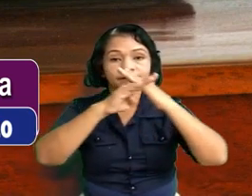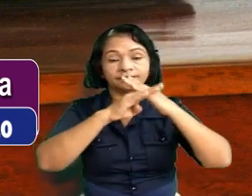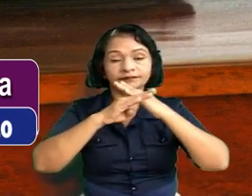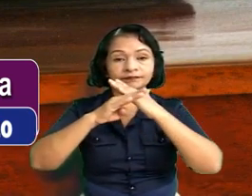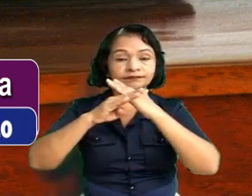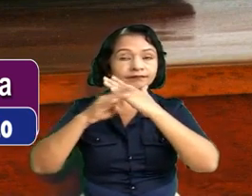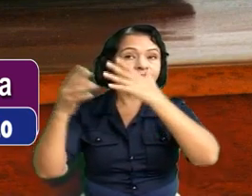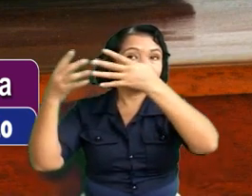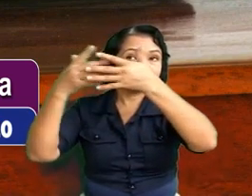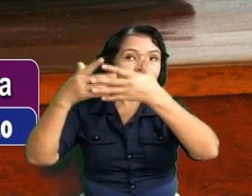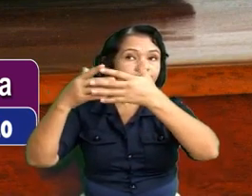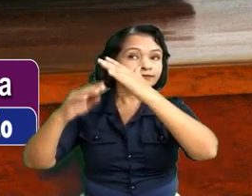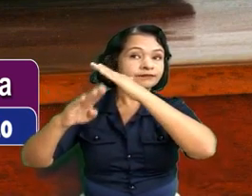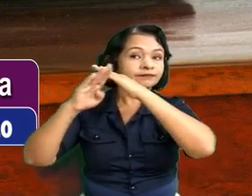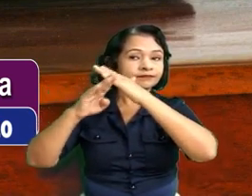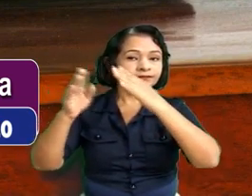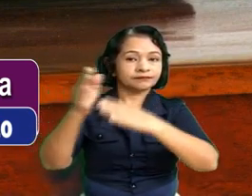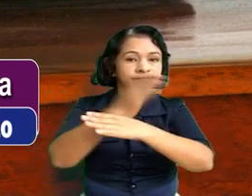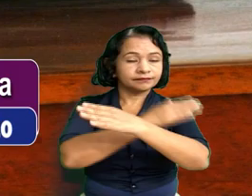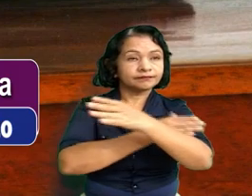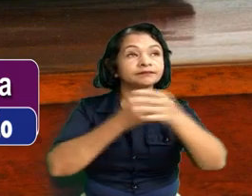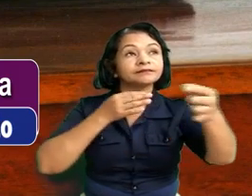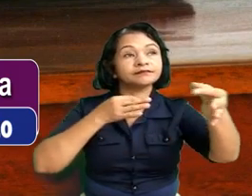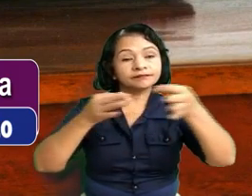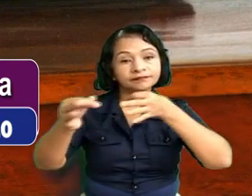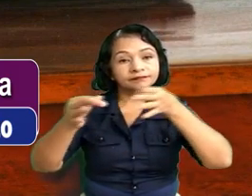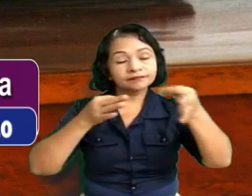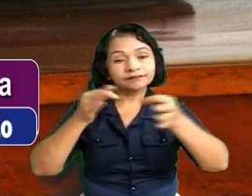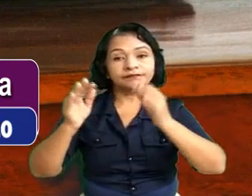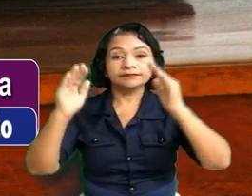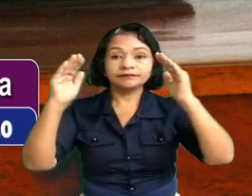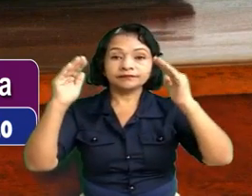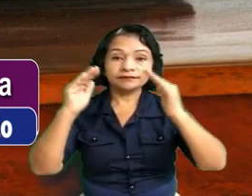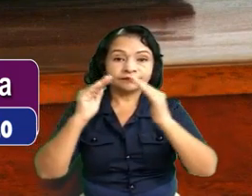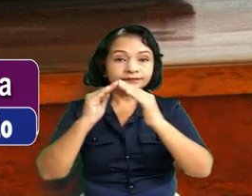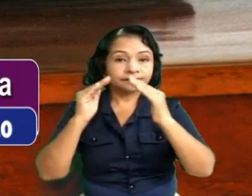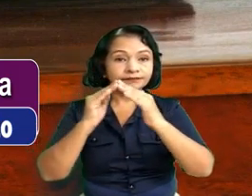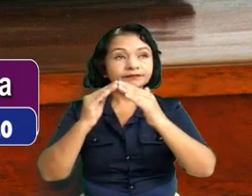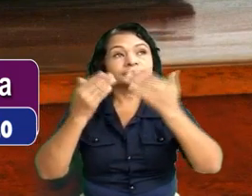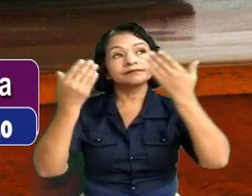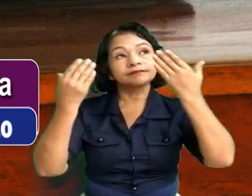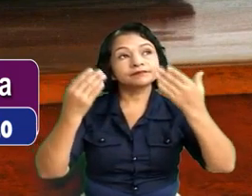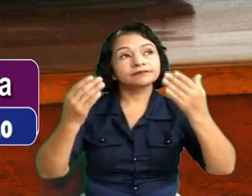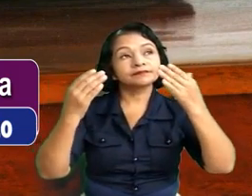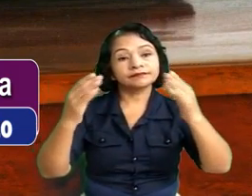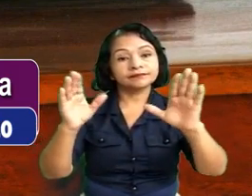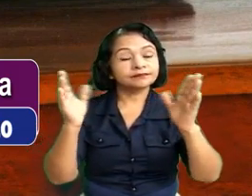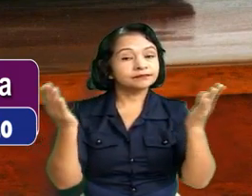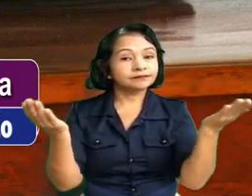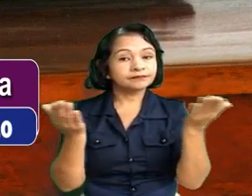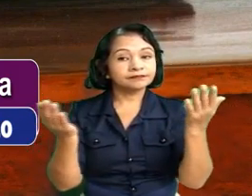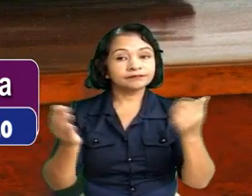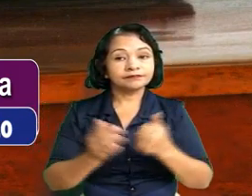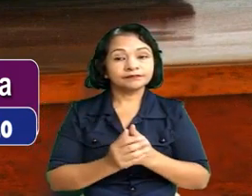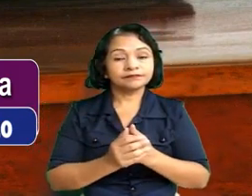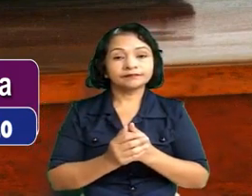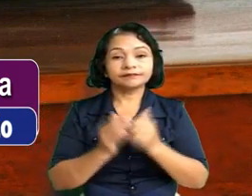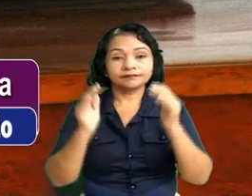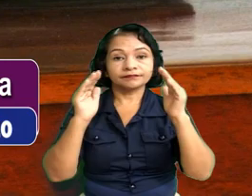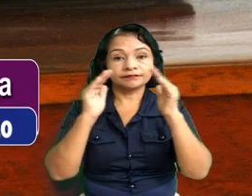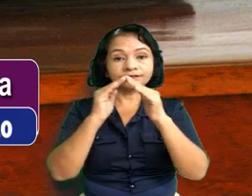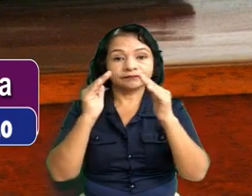anti-intervencionista? Bueno, como te explicaba, el rescate de la casa, de los objetos, de la